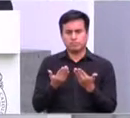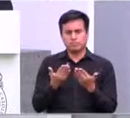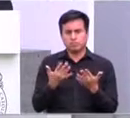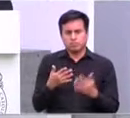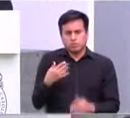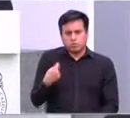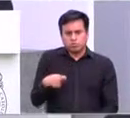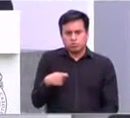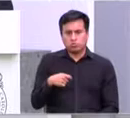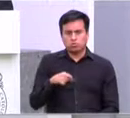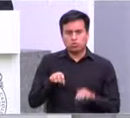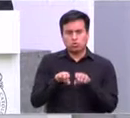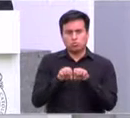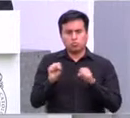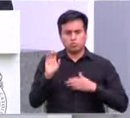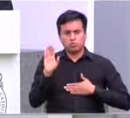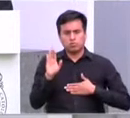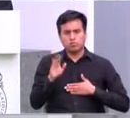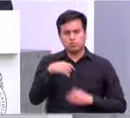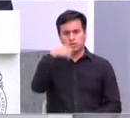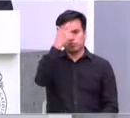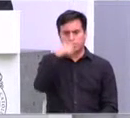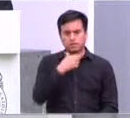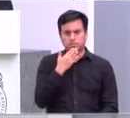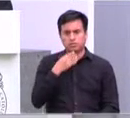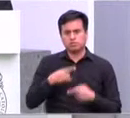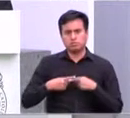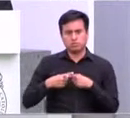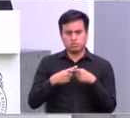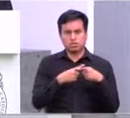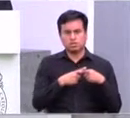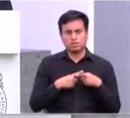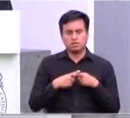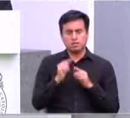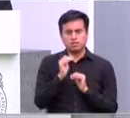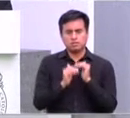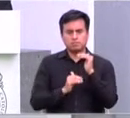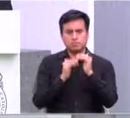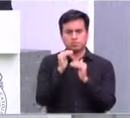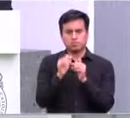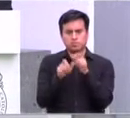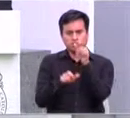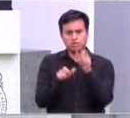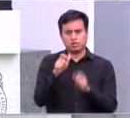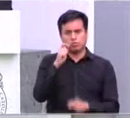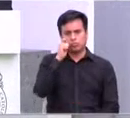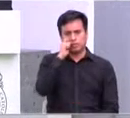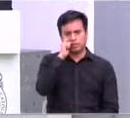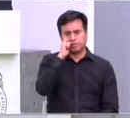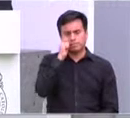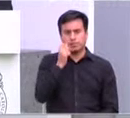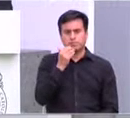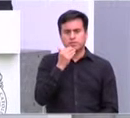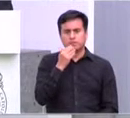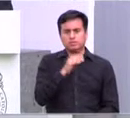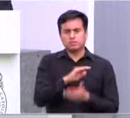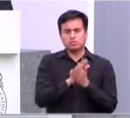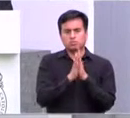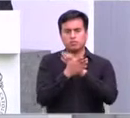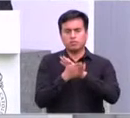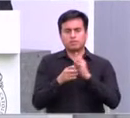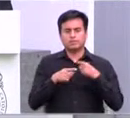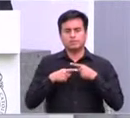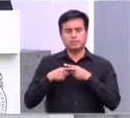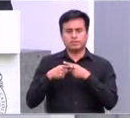vigoroso compromiso personal y social por el crecimiento de la persona humana y de toda la